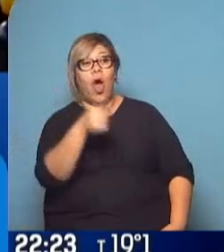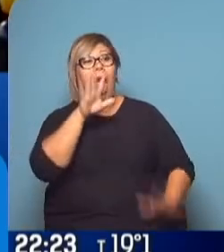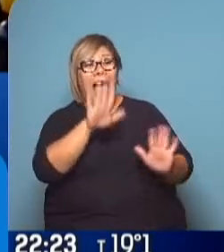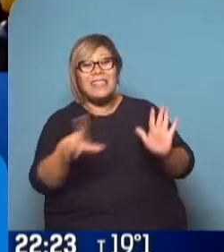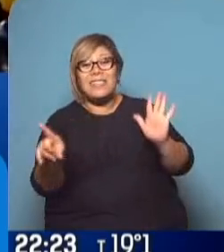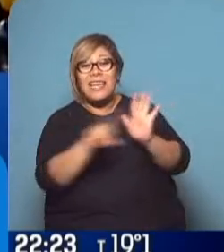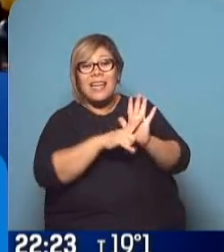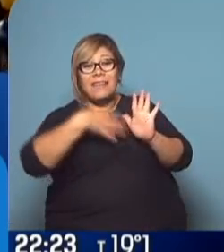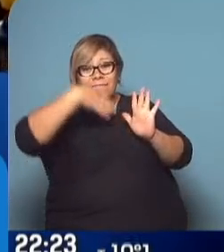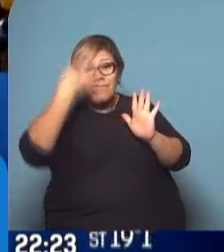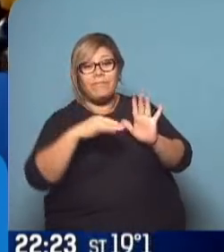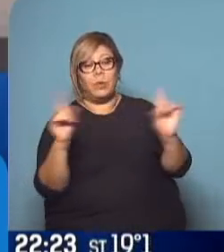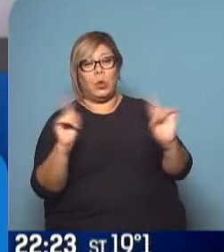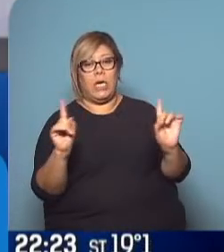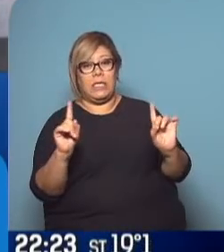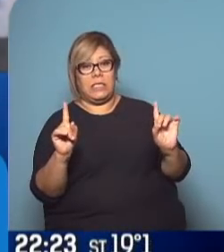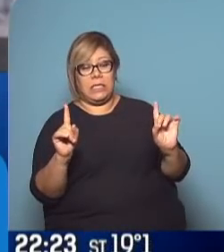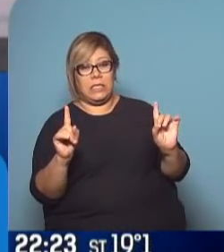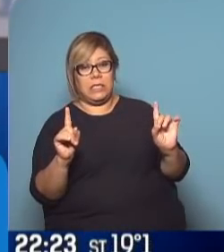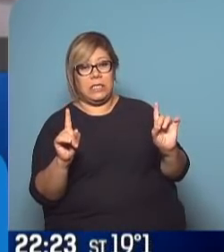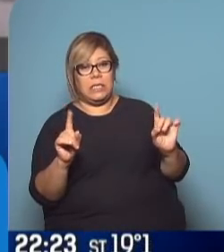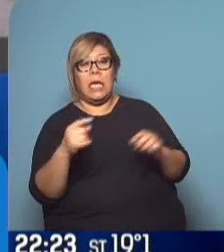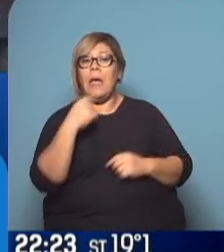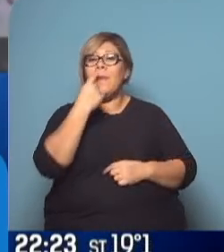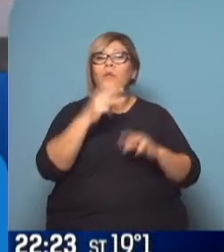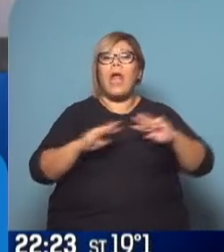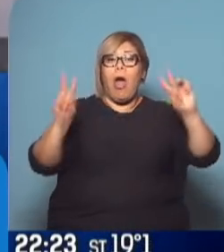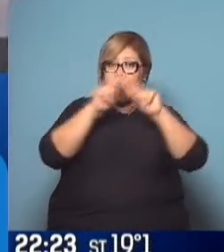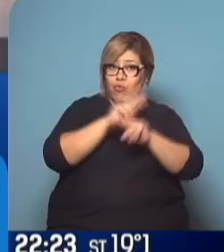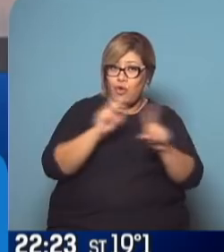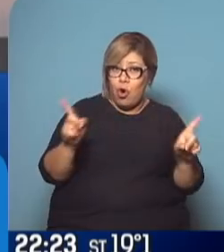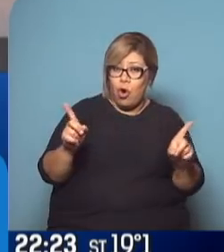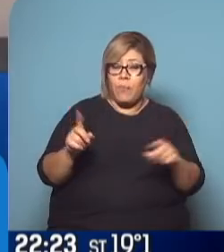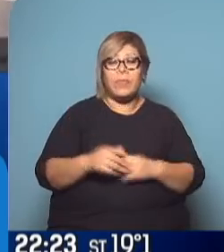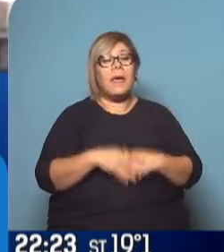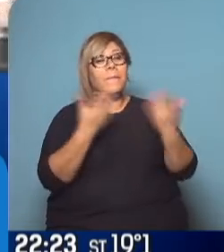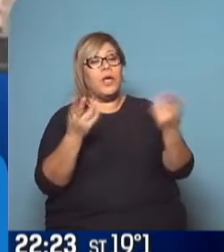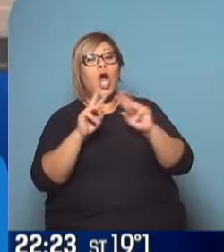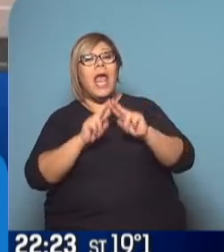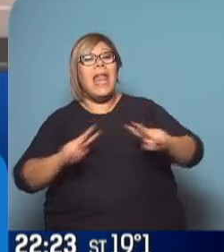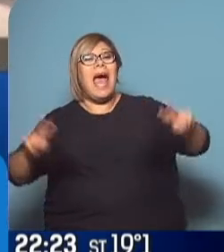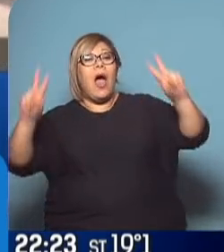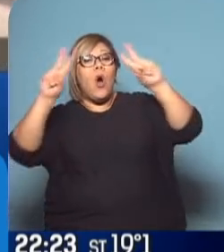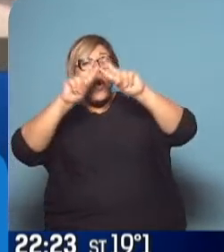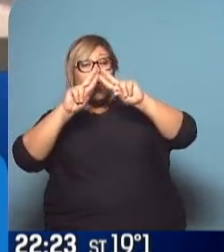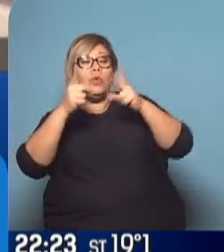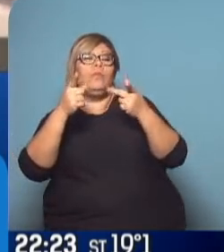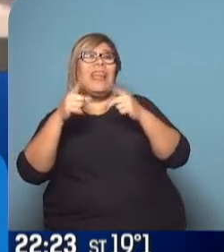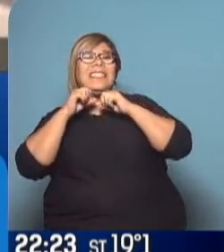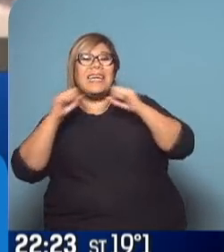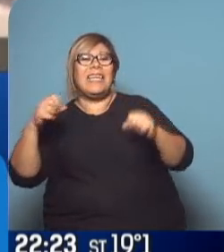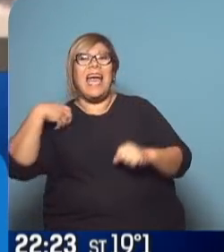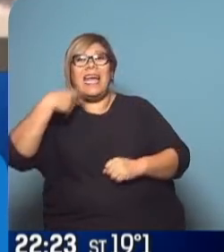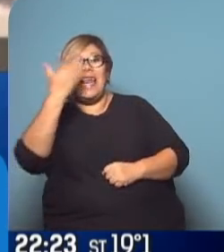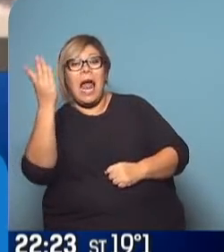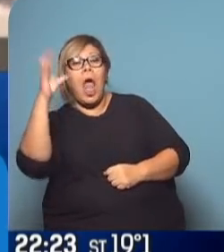eso. No todos, pero gran parte de los países de la OEA sostienen eso. La ONU, tenés distintas caras de la ONU. Tenés la Secretaría General de la ONU, pero si vos ves